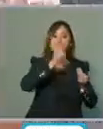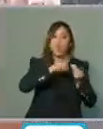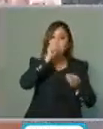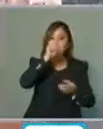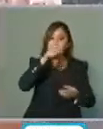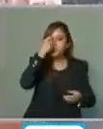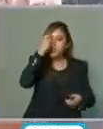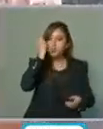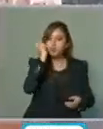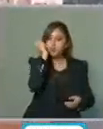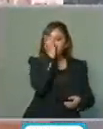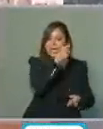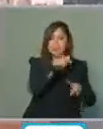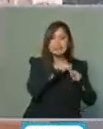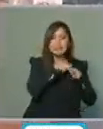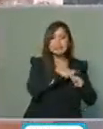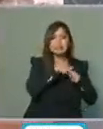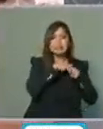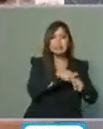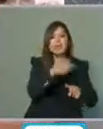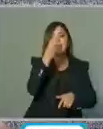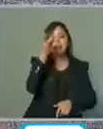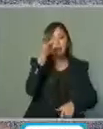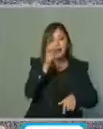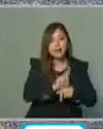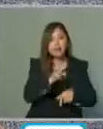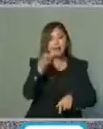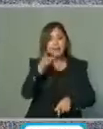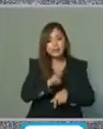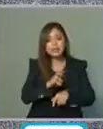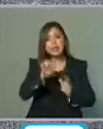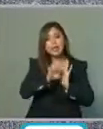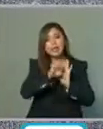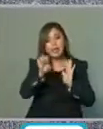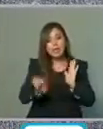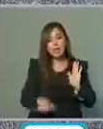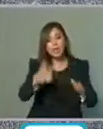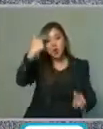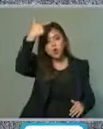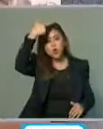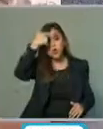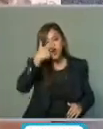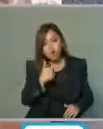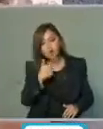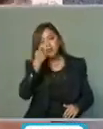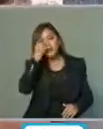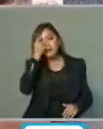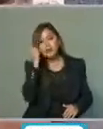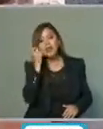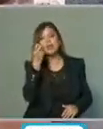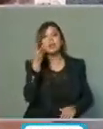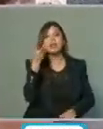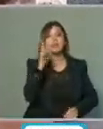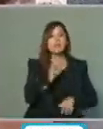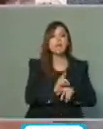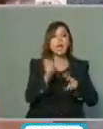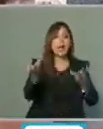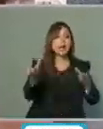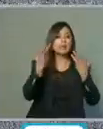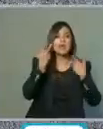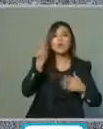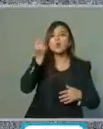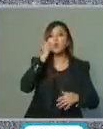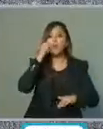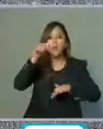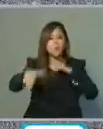diseño y durante 3 días te va a durar. Si lo dejas toda la noche, te va a durar el diseño 3 días. ¡Ay, está maravilloso! ¿No? Aunque estés en la playa, aunque